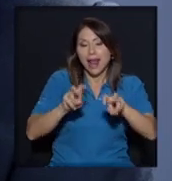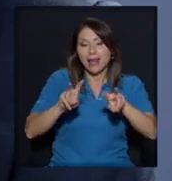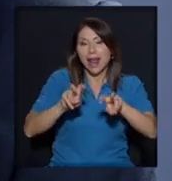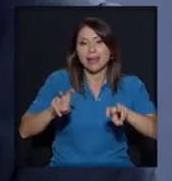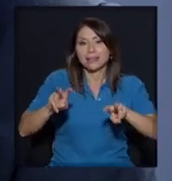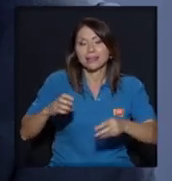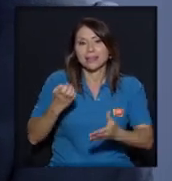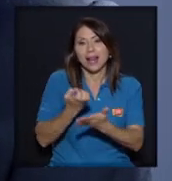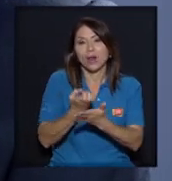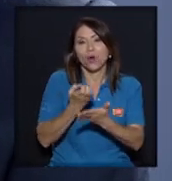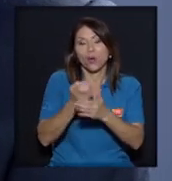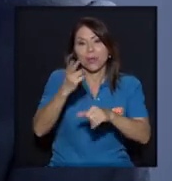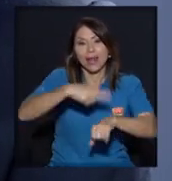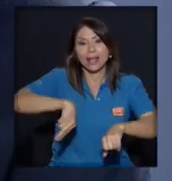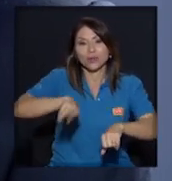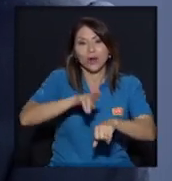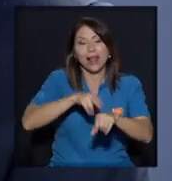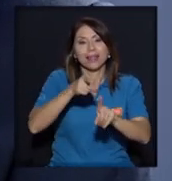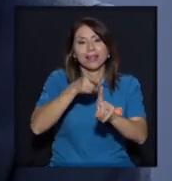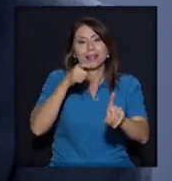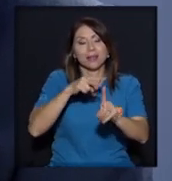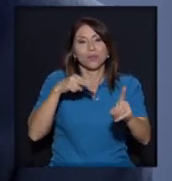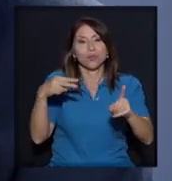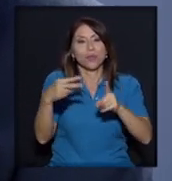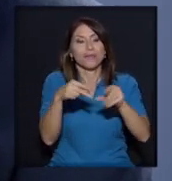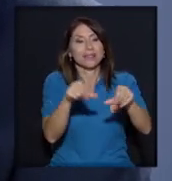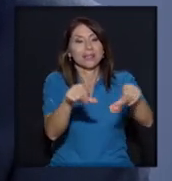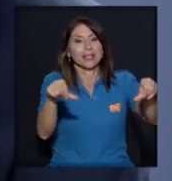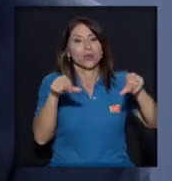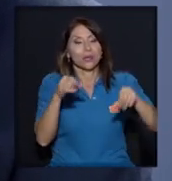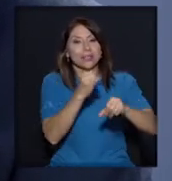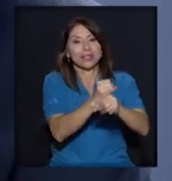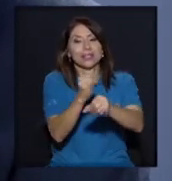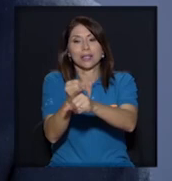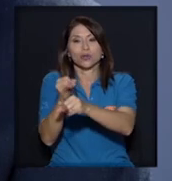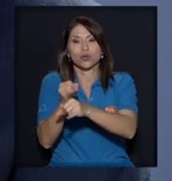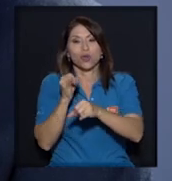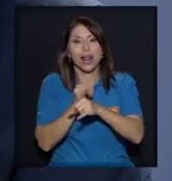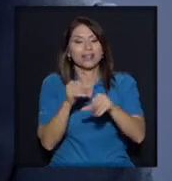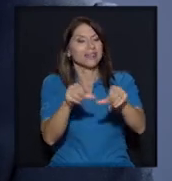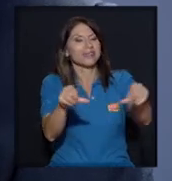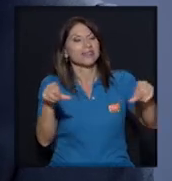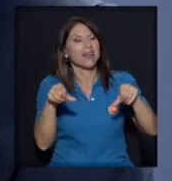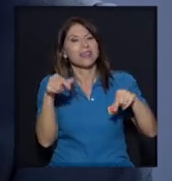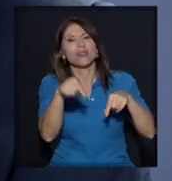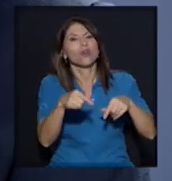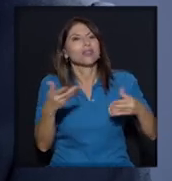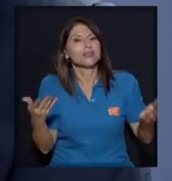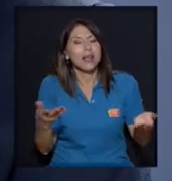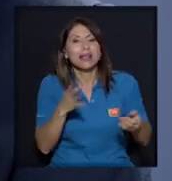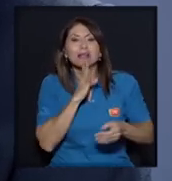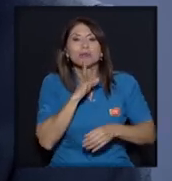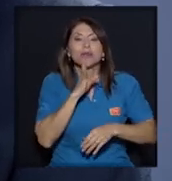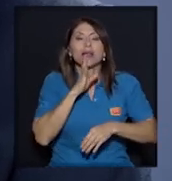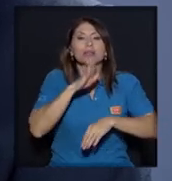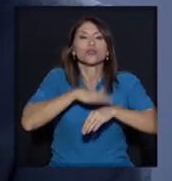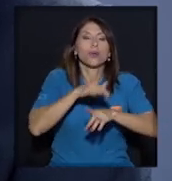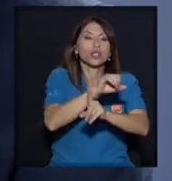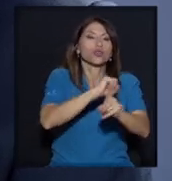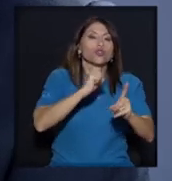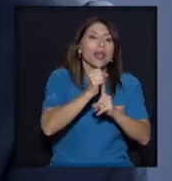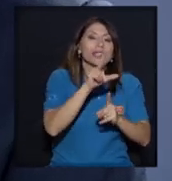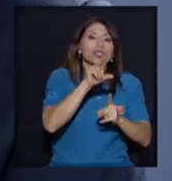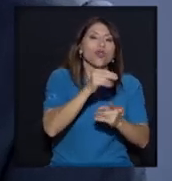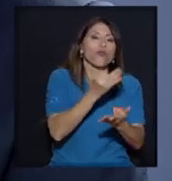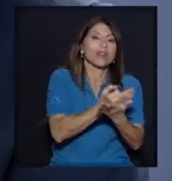nacional desde el punto de vista de los sectores institucionales. Y cuando hablamos de sectores nos referimos a las sociedades no financieras, las